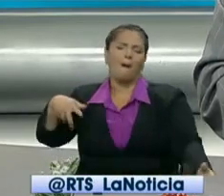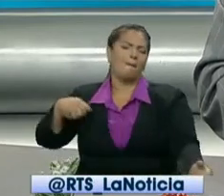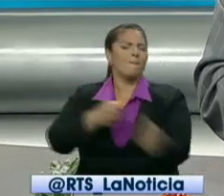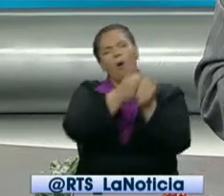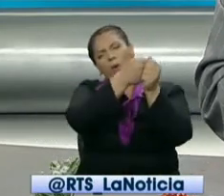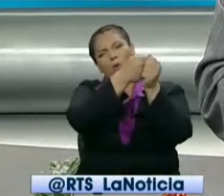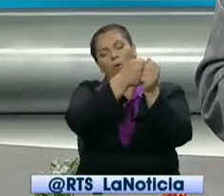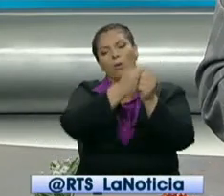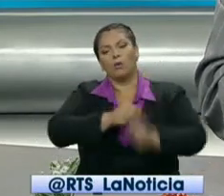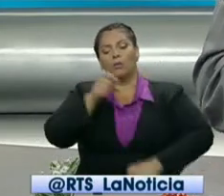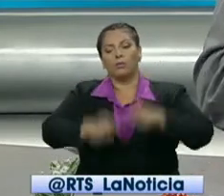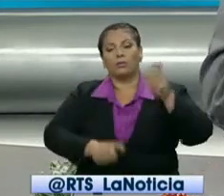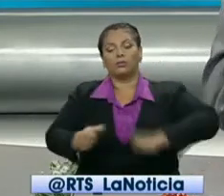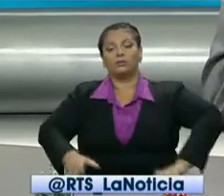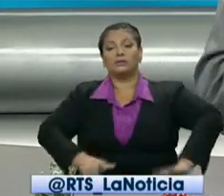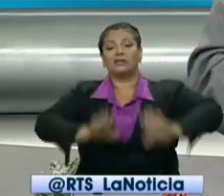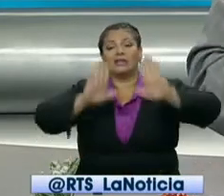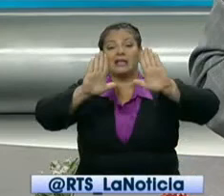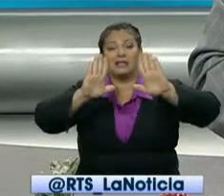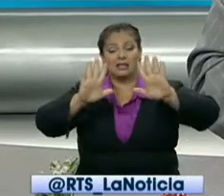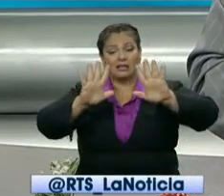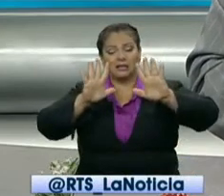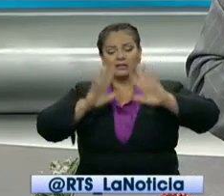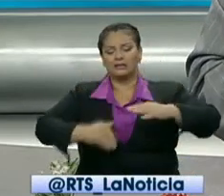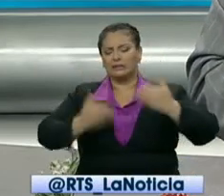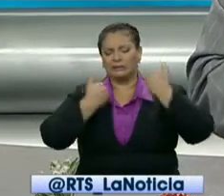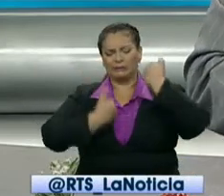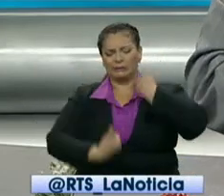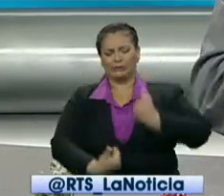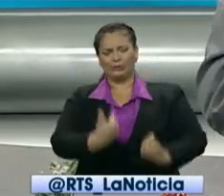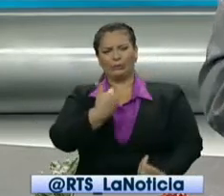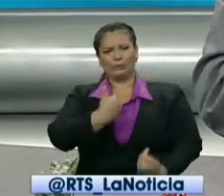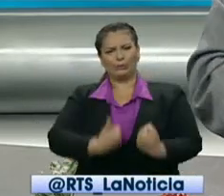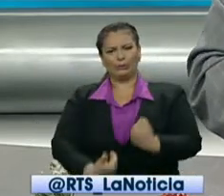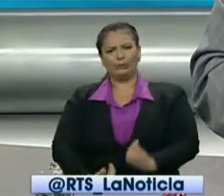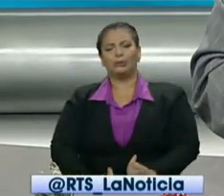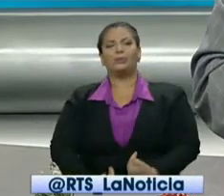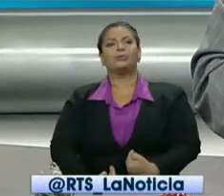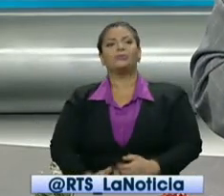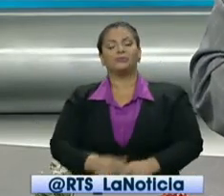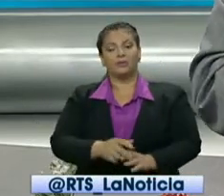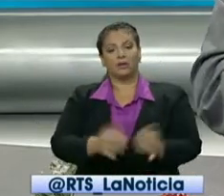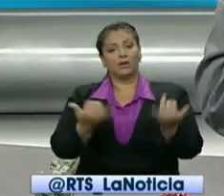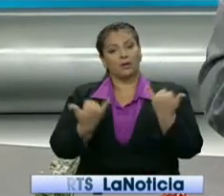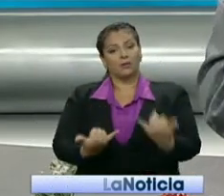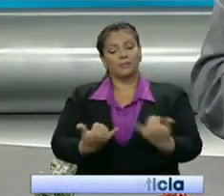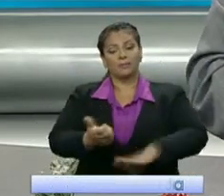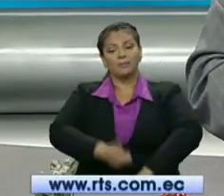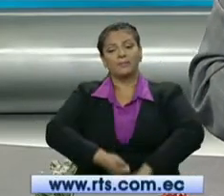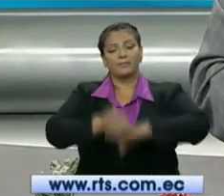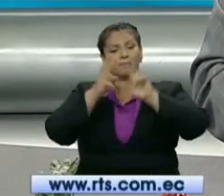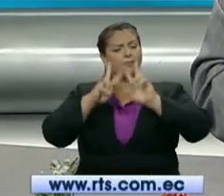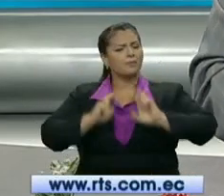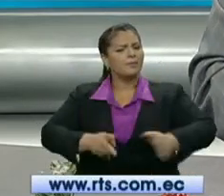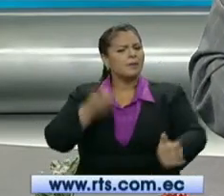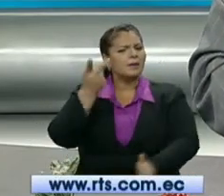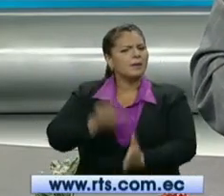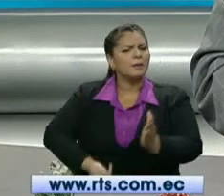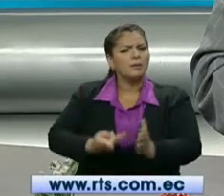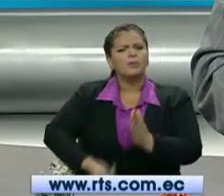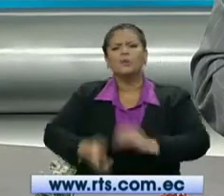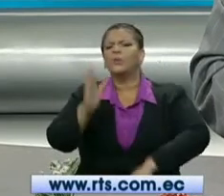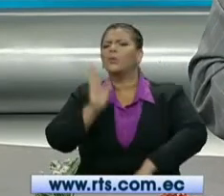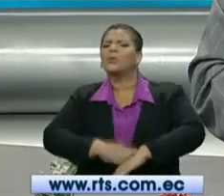transportaba contra una casa patrimonial que resultó afectada. Las autoridades investigan ahora la causa del accidente de tránsito que